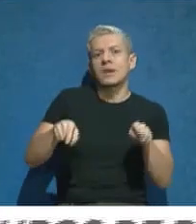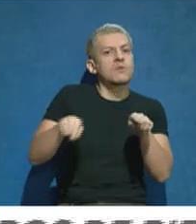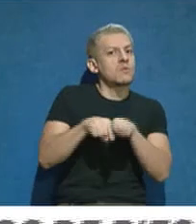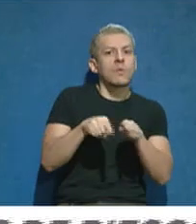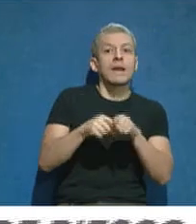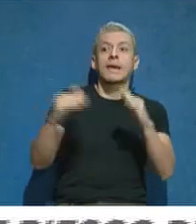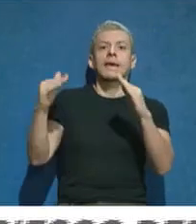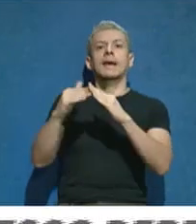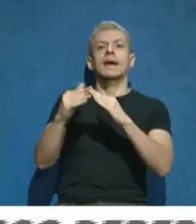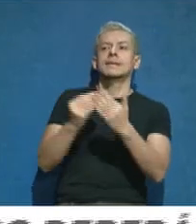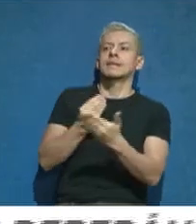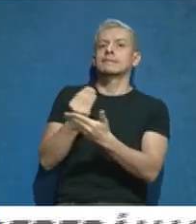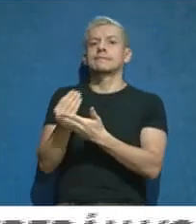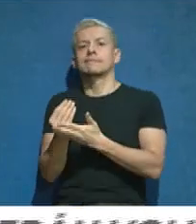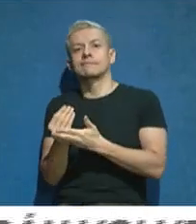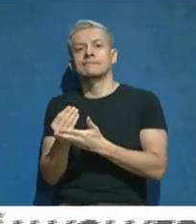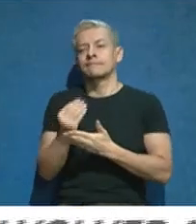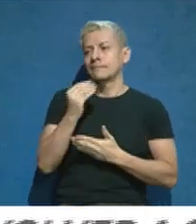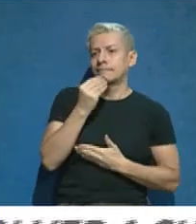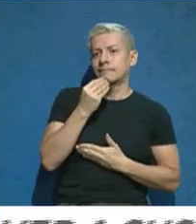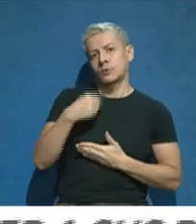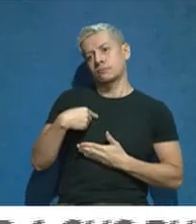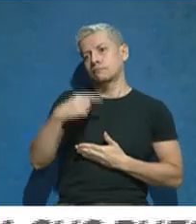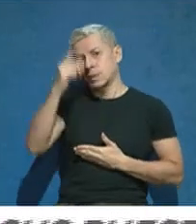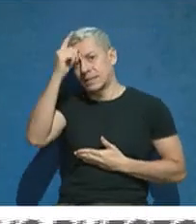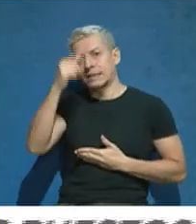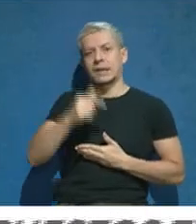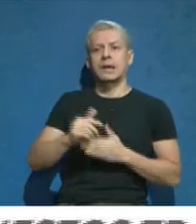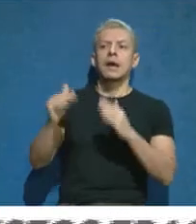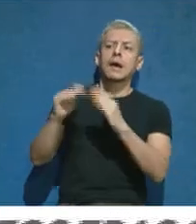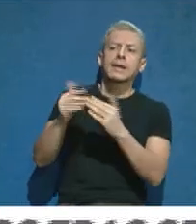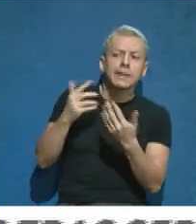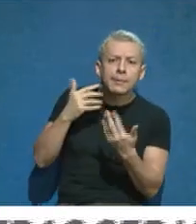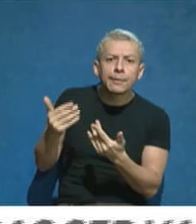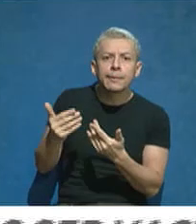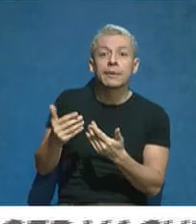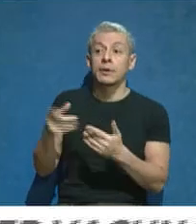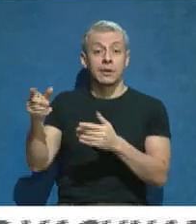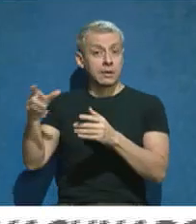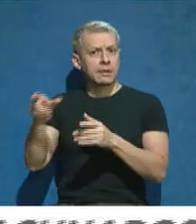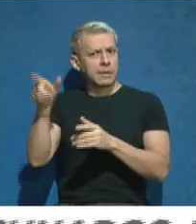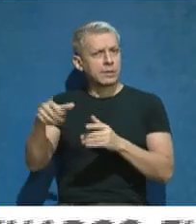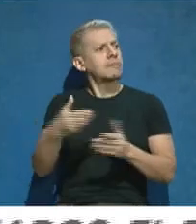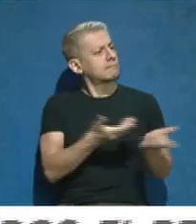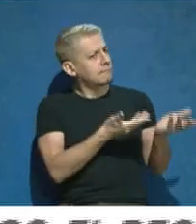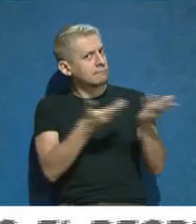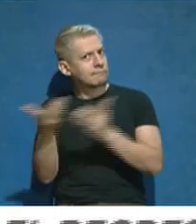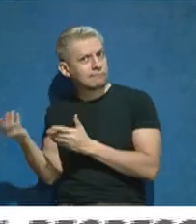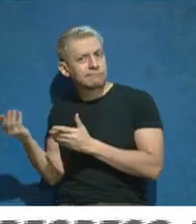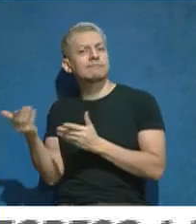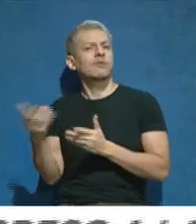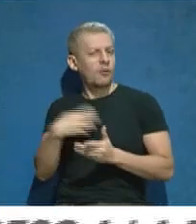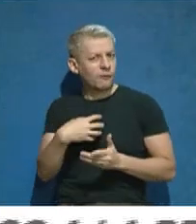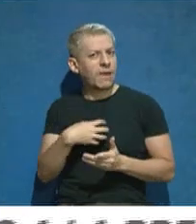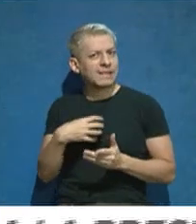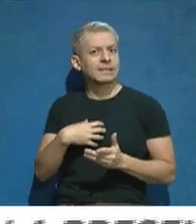llegaron a la casa diciendo que estaban llevando adelante un allanamiento, que había un operativo, abusaron de la confianza de los moradores, ingresaron a las viviendas